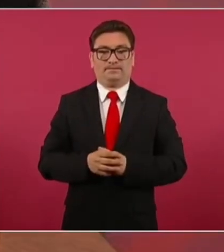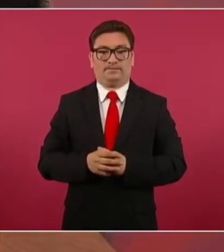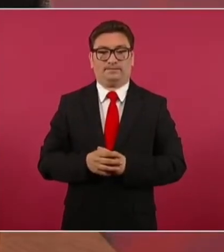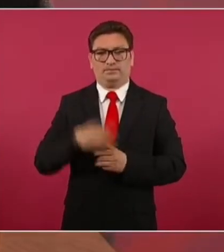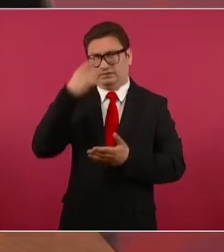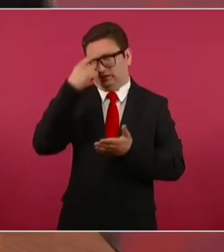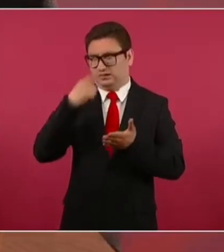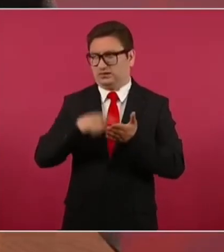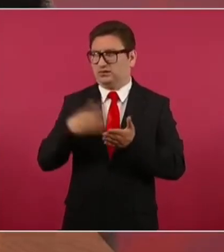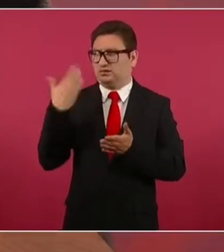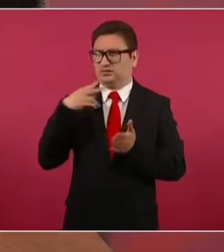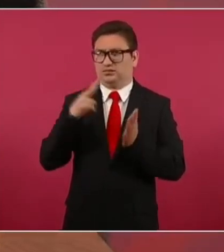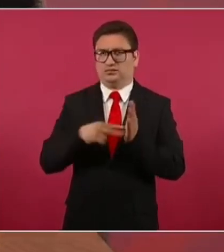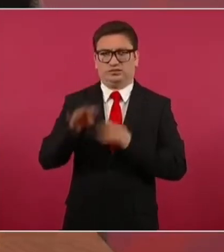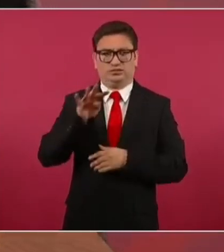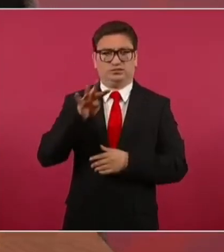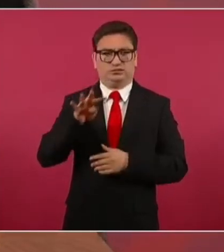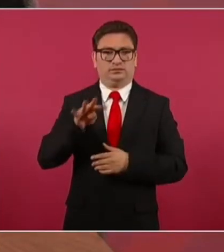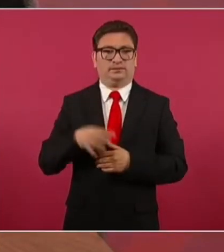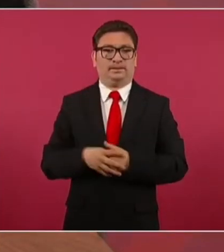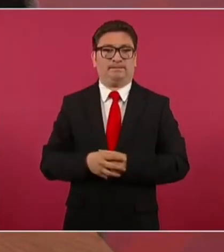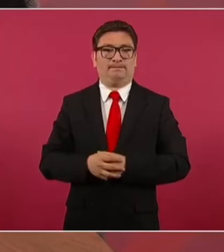creo que en el 2019.